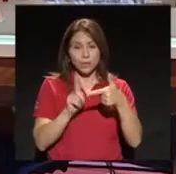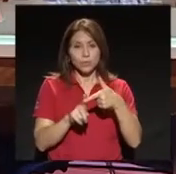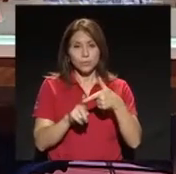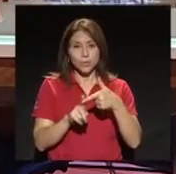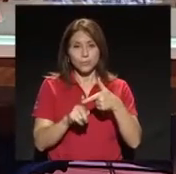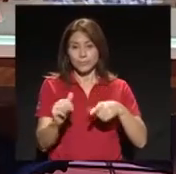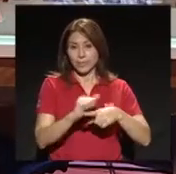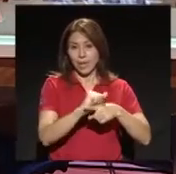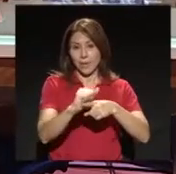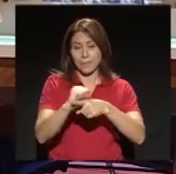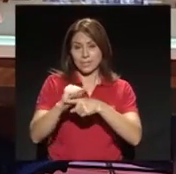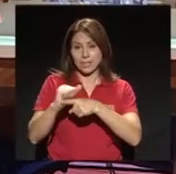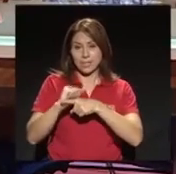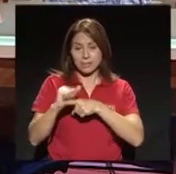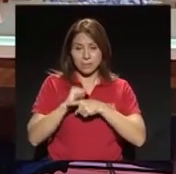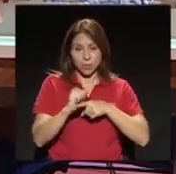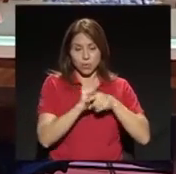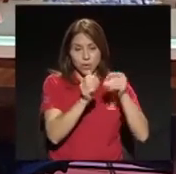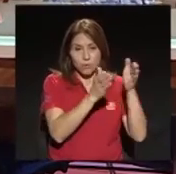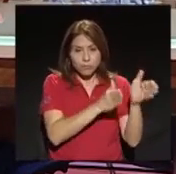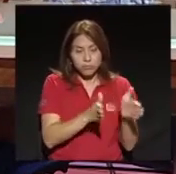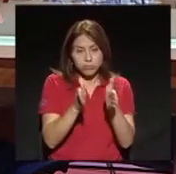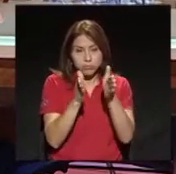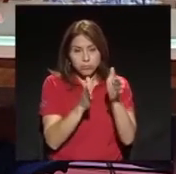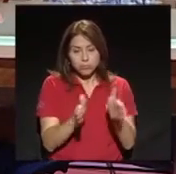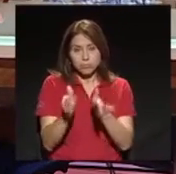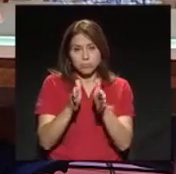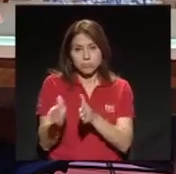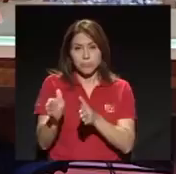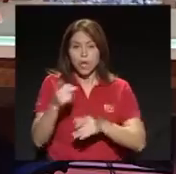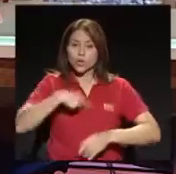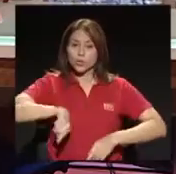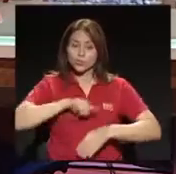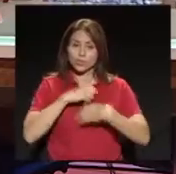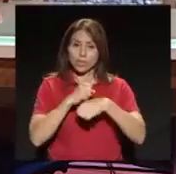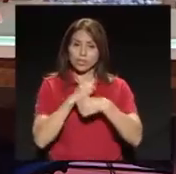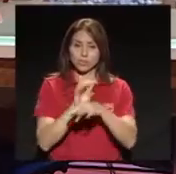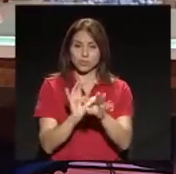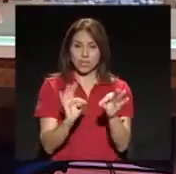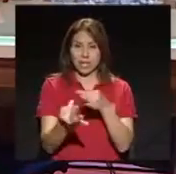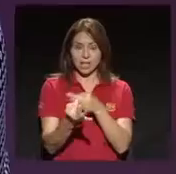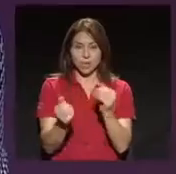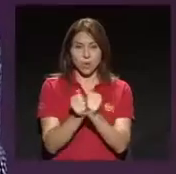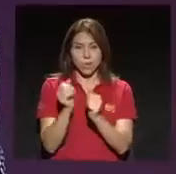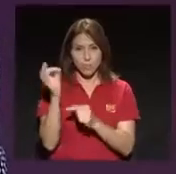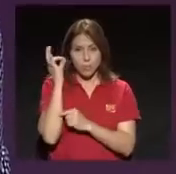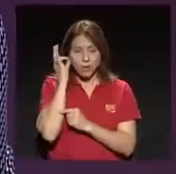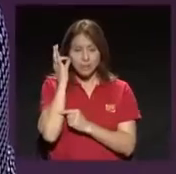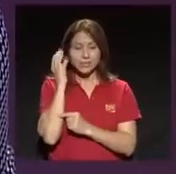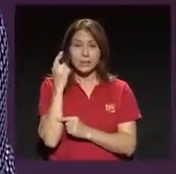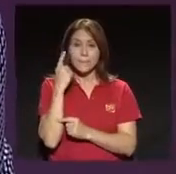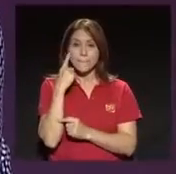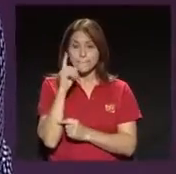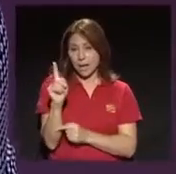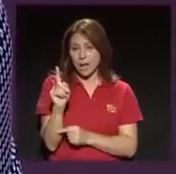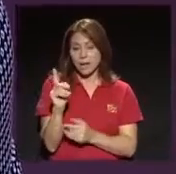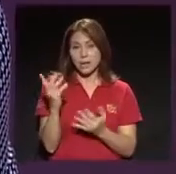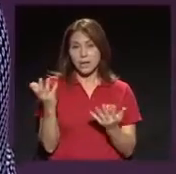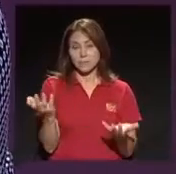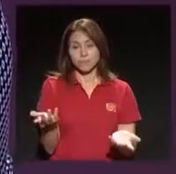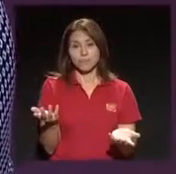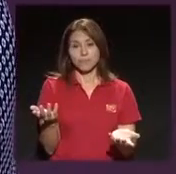es capacitación y formación, ¿verdad? Desarrollamos talleres con las mujeres para, por un